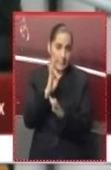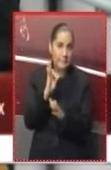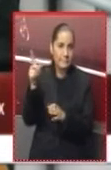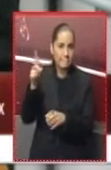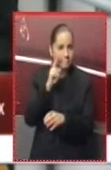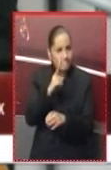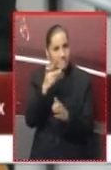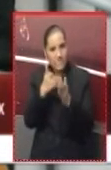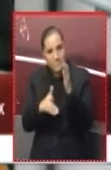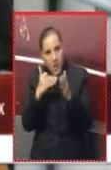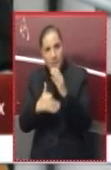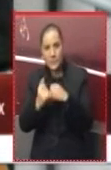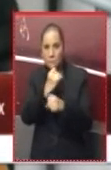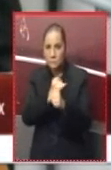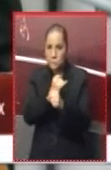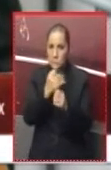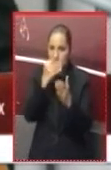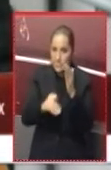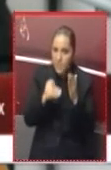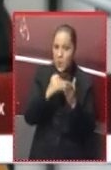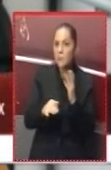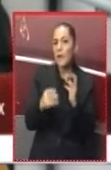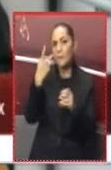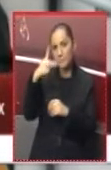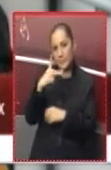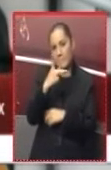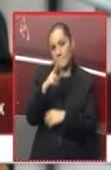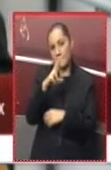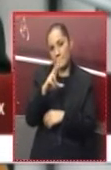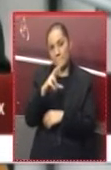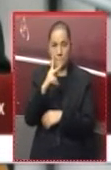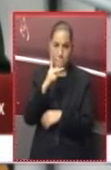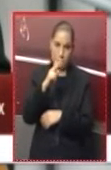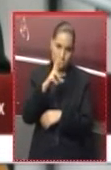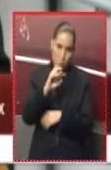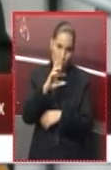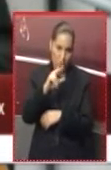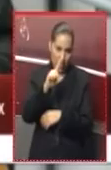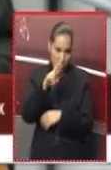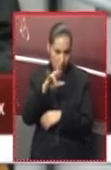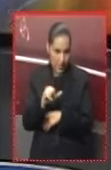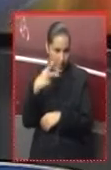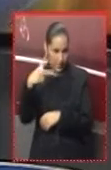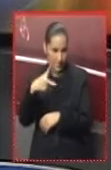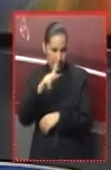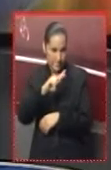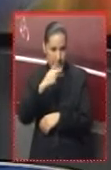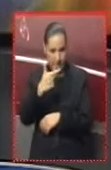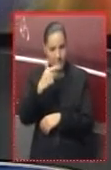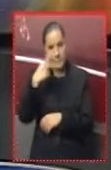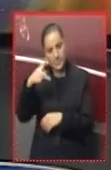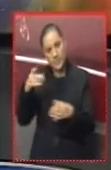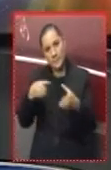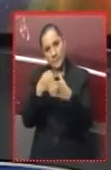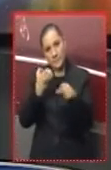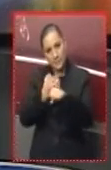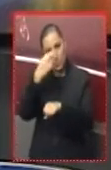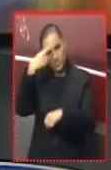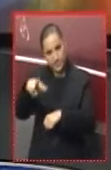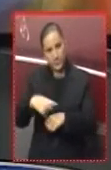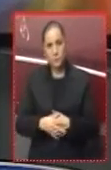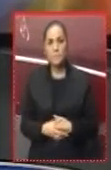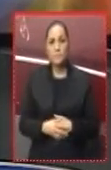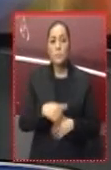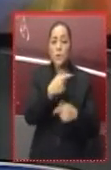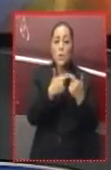que haya tenido personal actuante de la Procuraduría General de Justicia del Estado de México. Por el Partido del Trabajo, la senadora